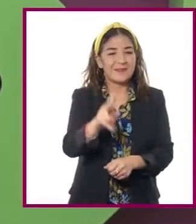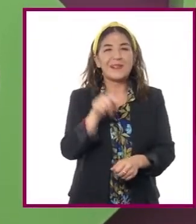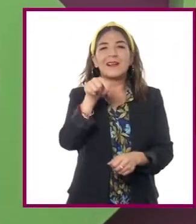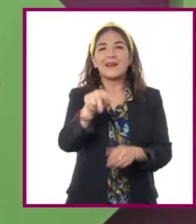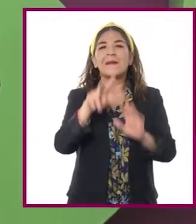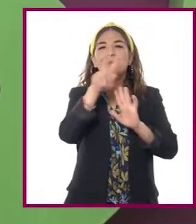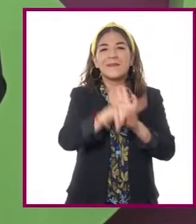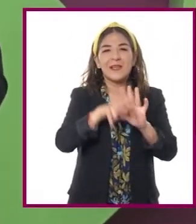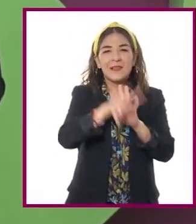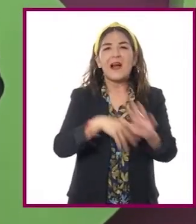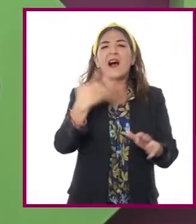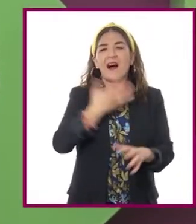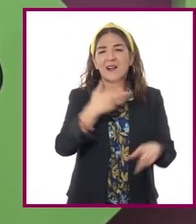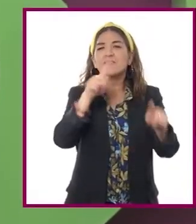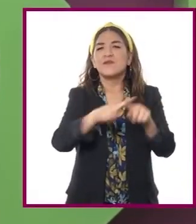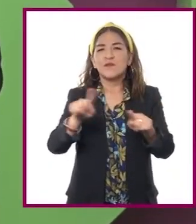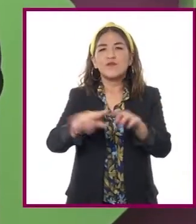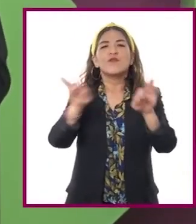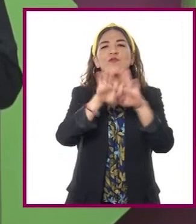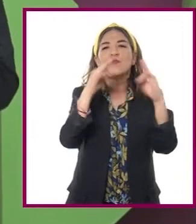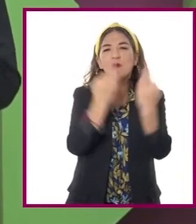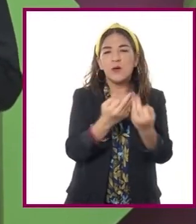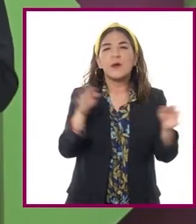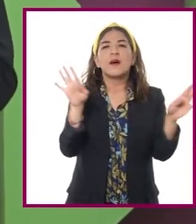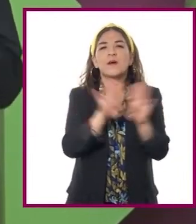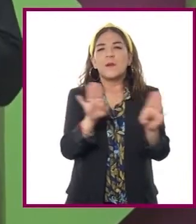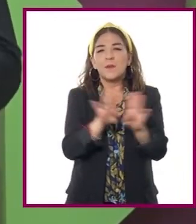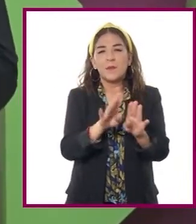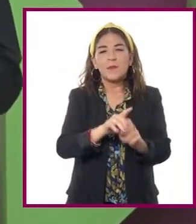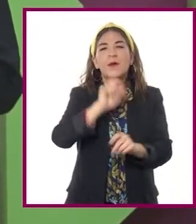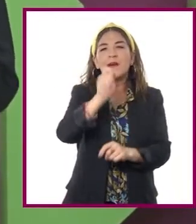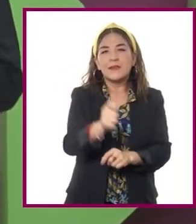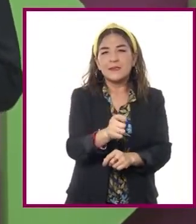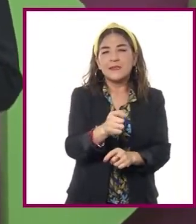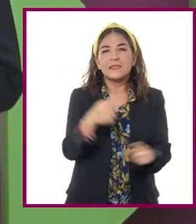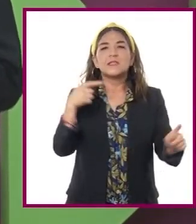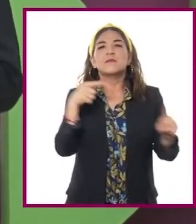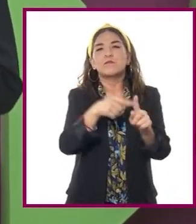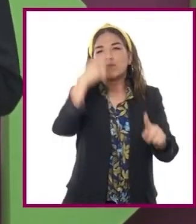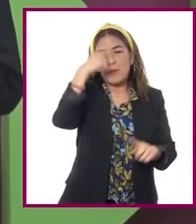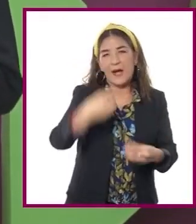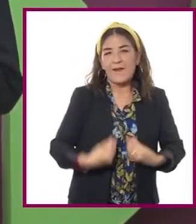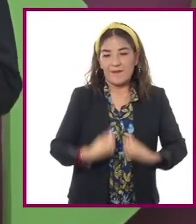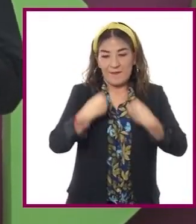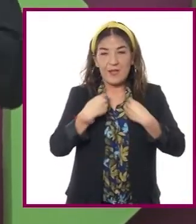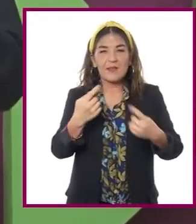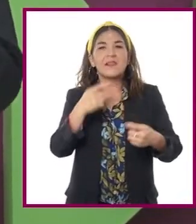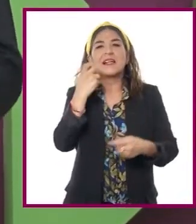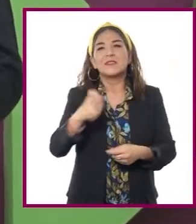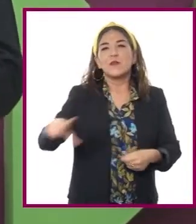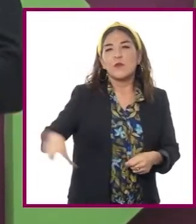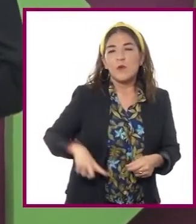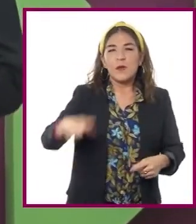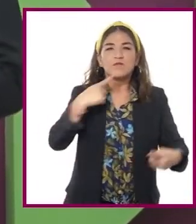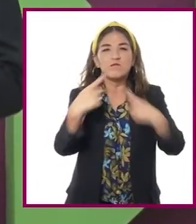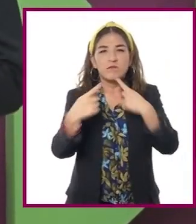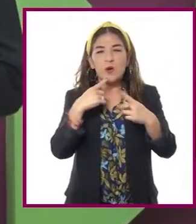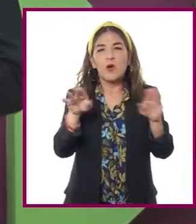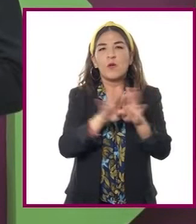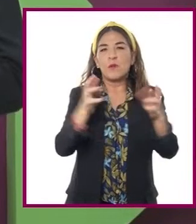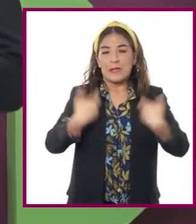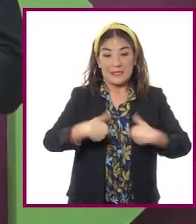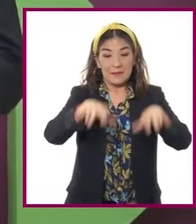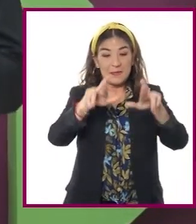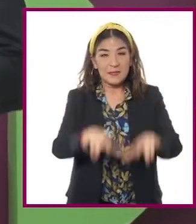video, existe una forma definida que le da sentido a nuestro gobierno democrático, representativo y